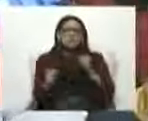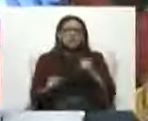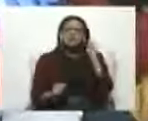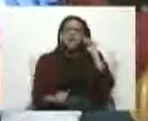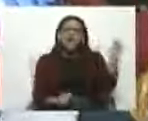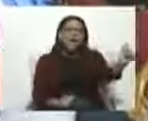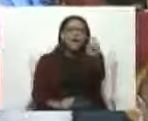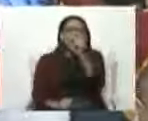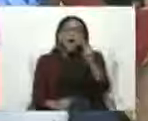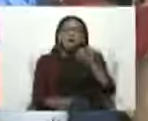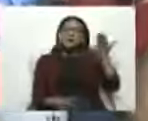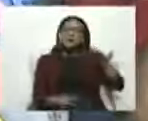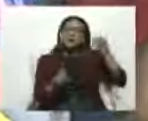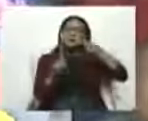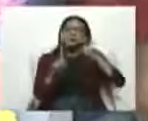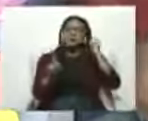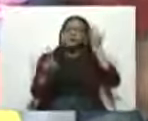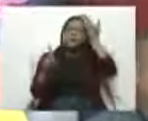nacional.